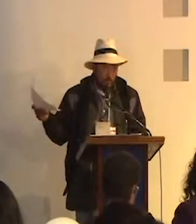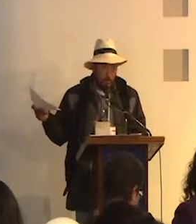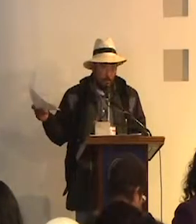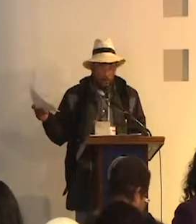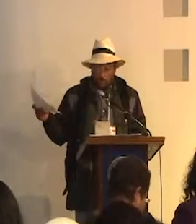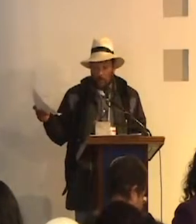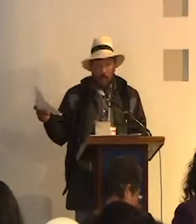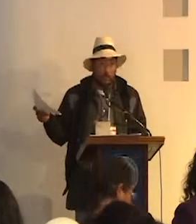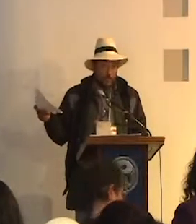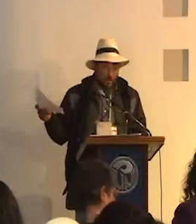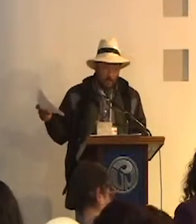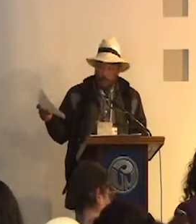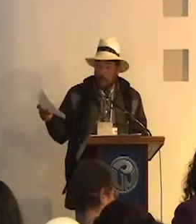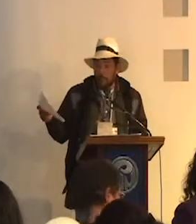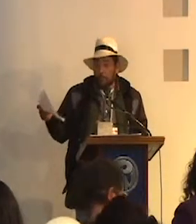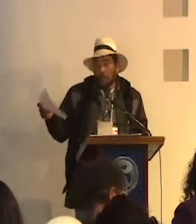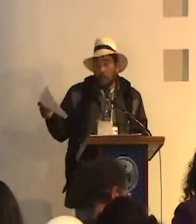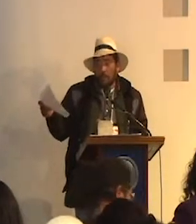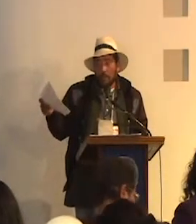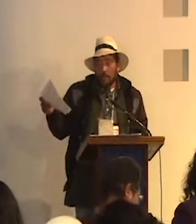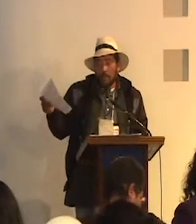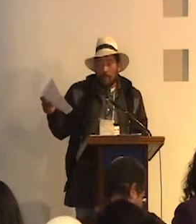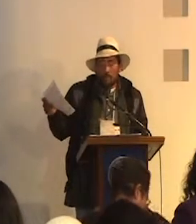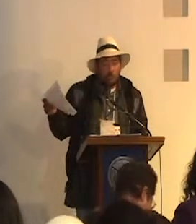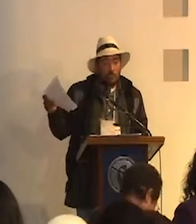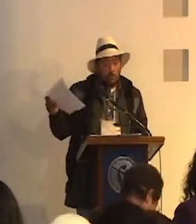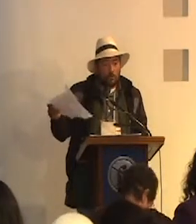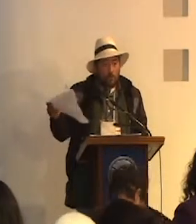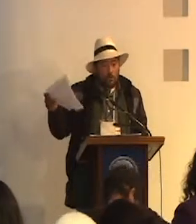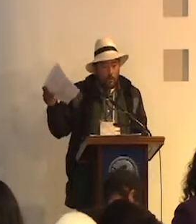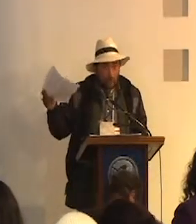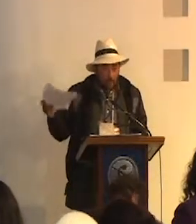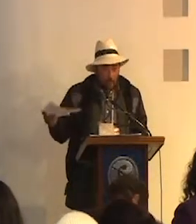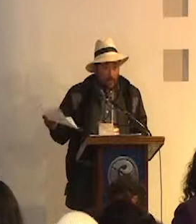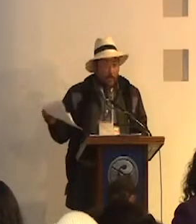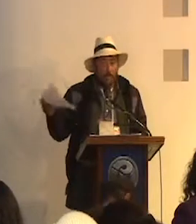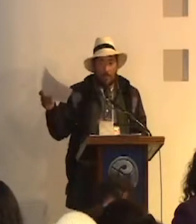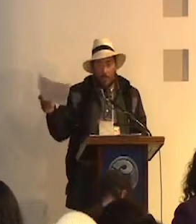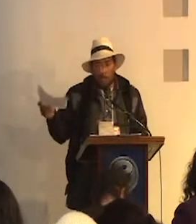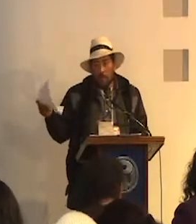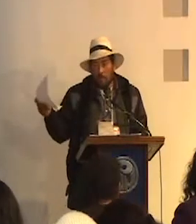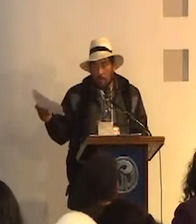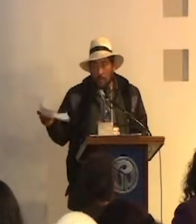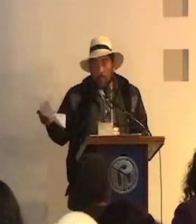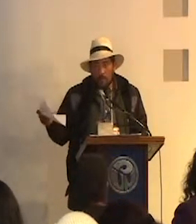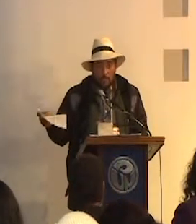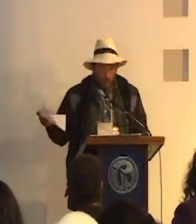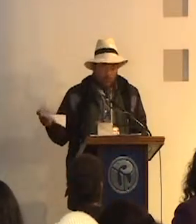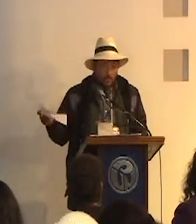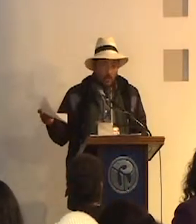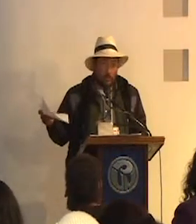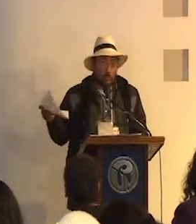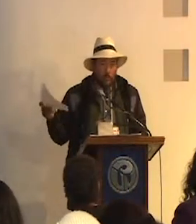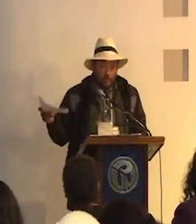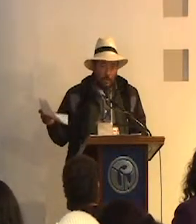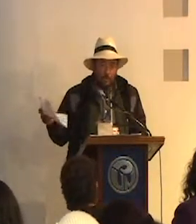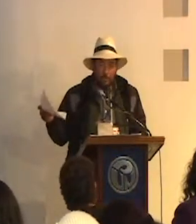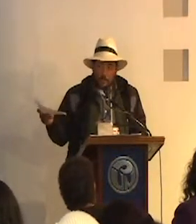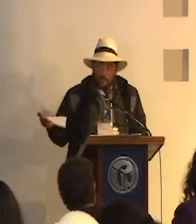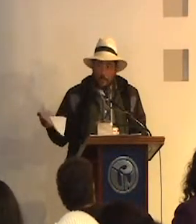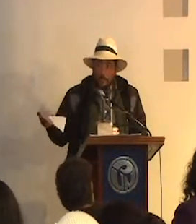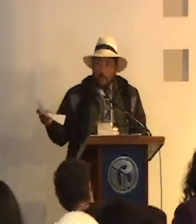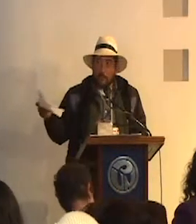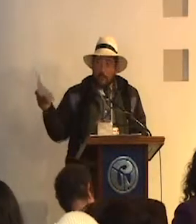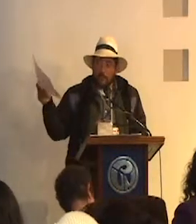por el conflicto, desplazado con discapacidad. Nos afirmaron que 160 millones